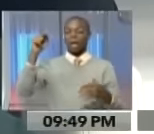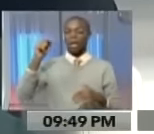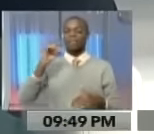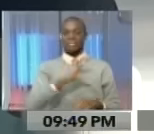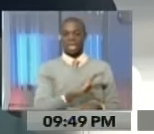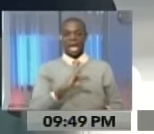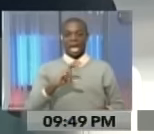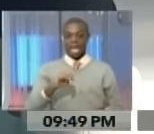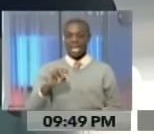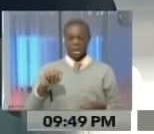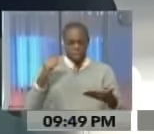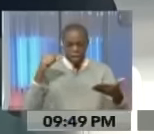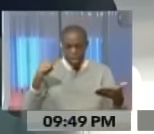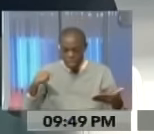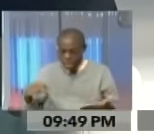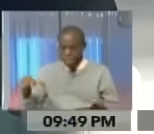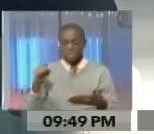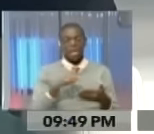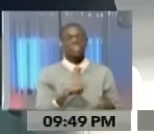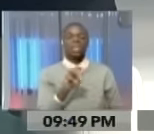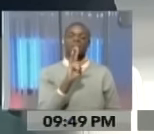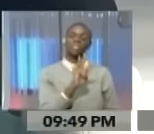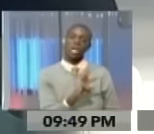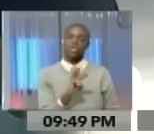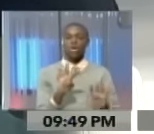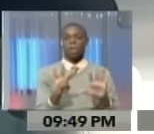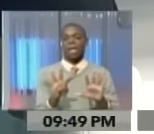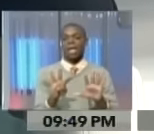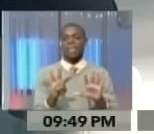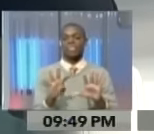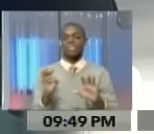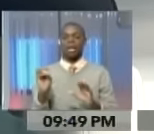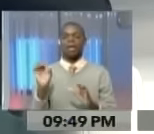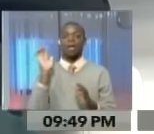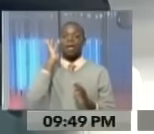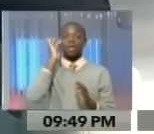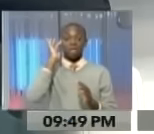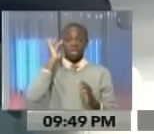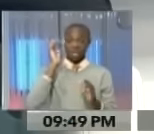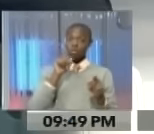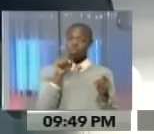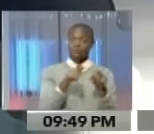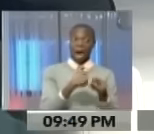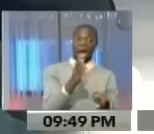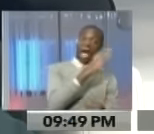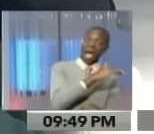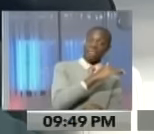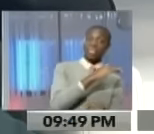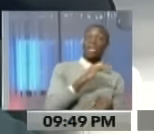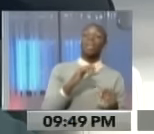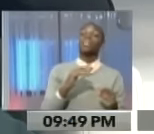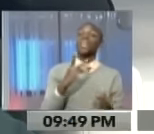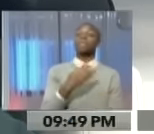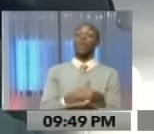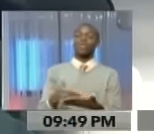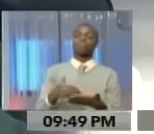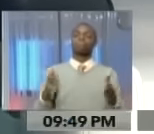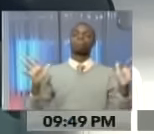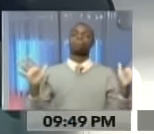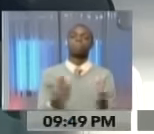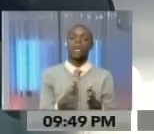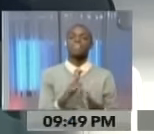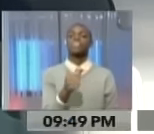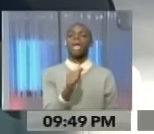electoral 390,000 firmas algo así como el 10% del total que dijo capril radon pero después dijeron él dijo que